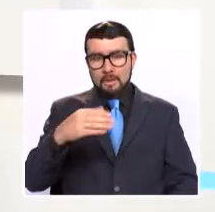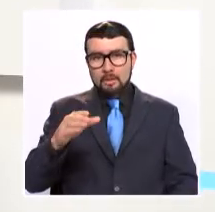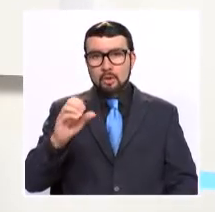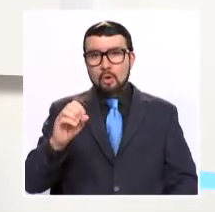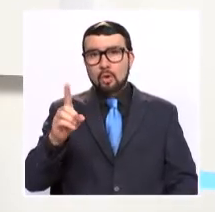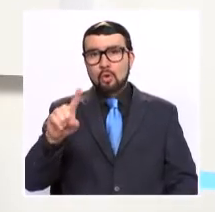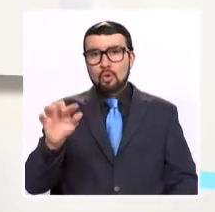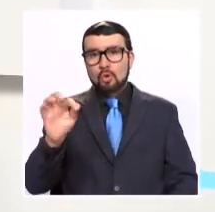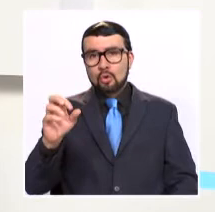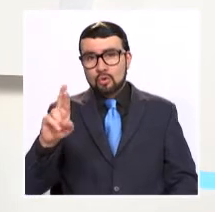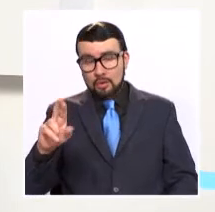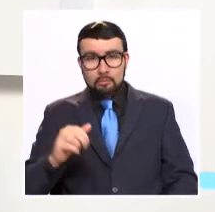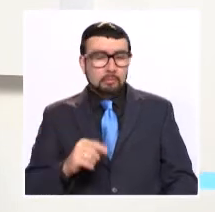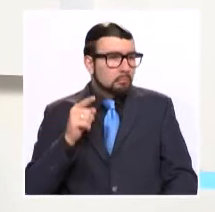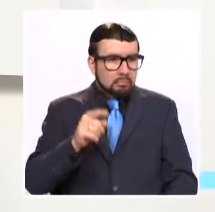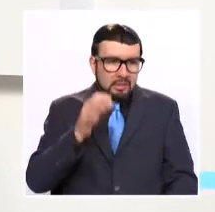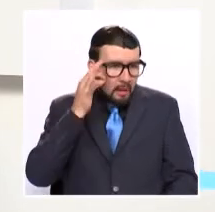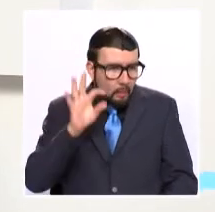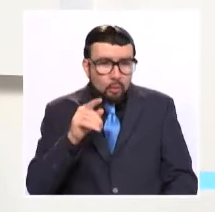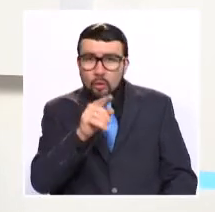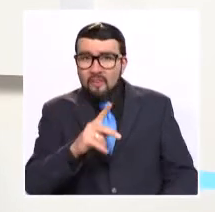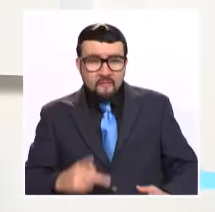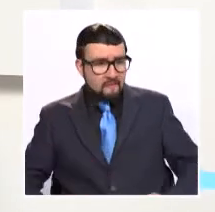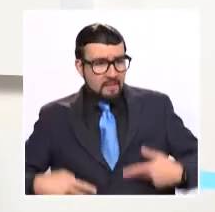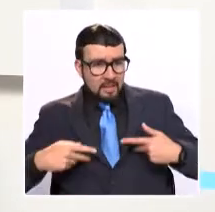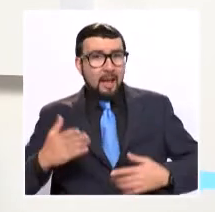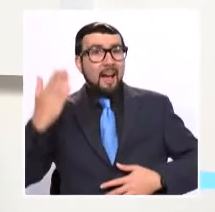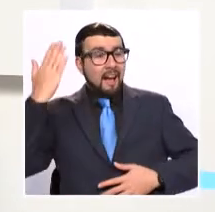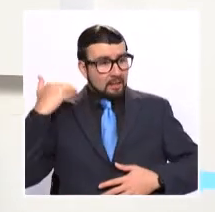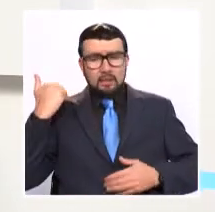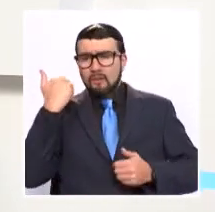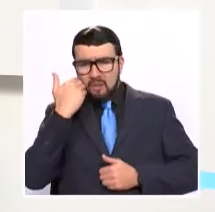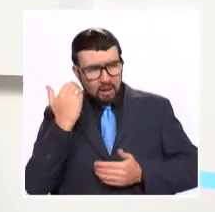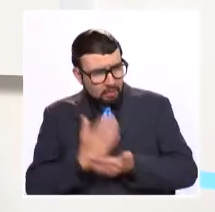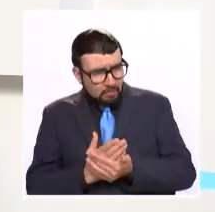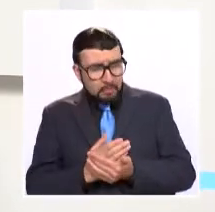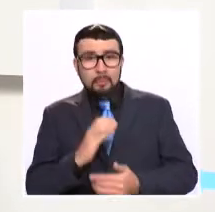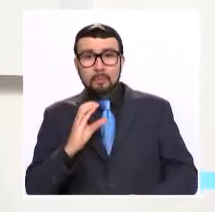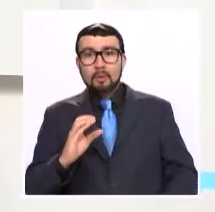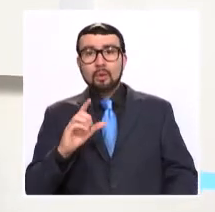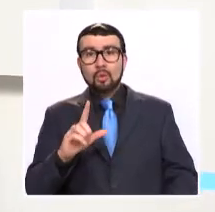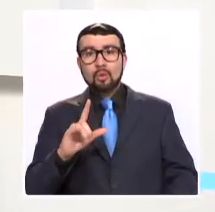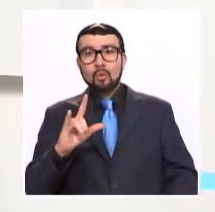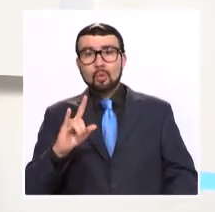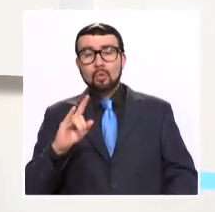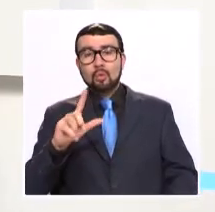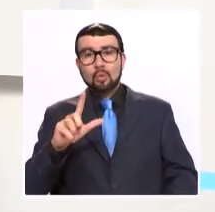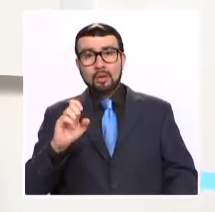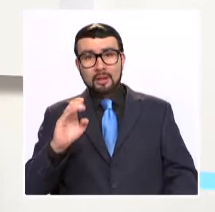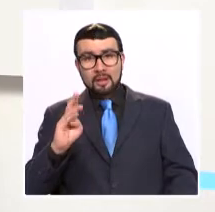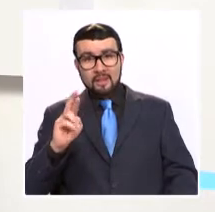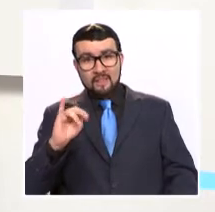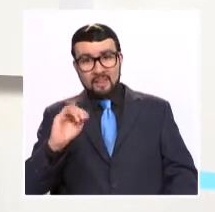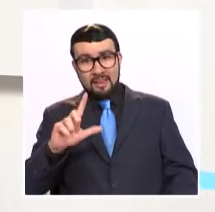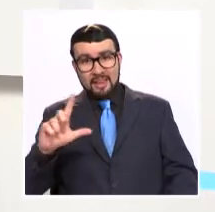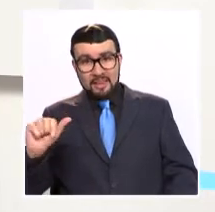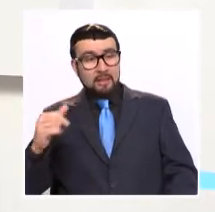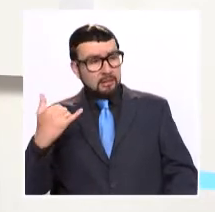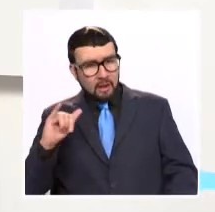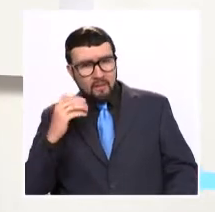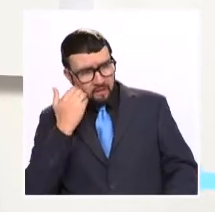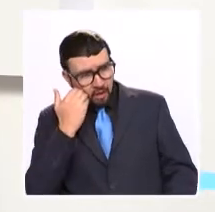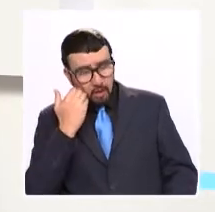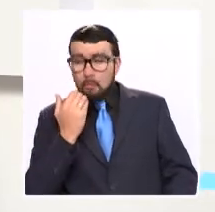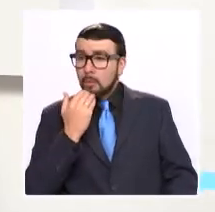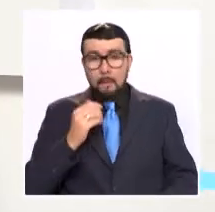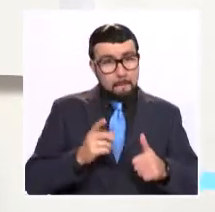algún momento de la vida tuvieron culebrilla. Y lo que hace esta vacuna, pues primero para los que no tuvieron herpes